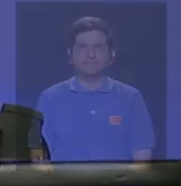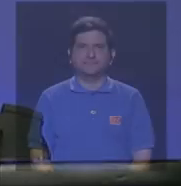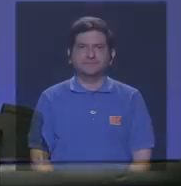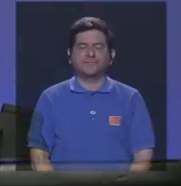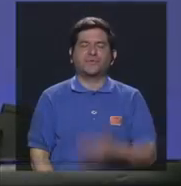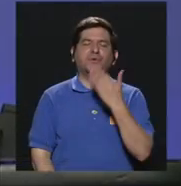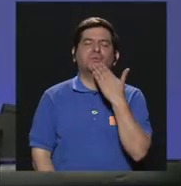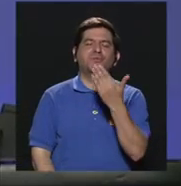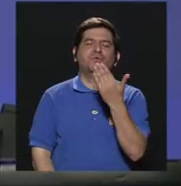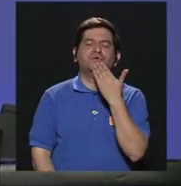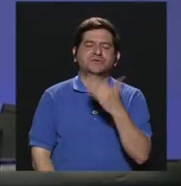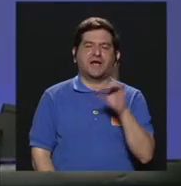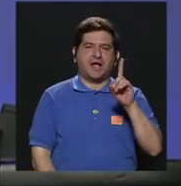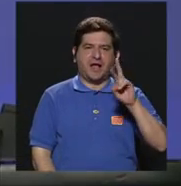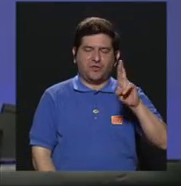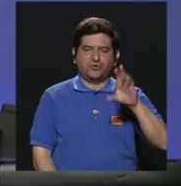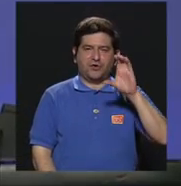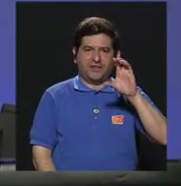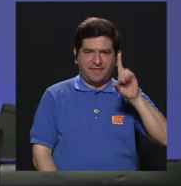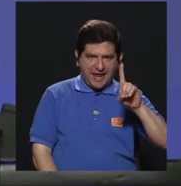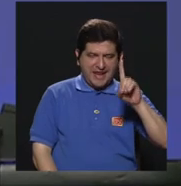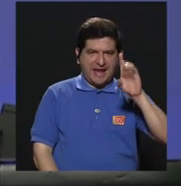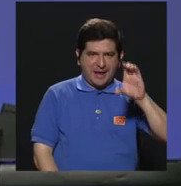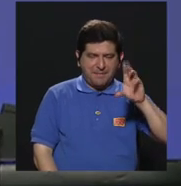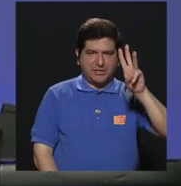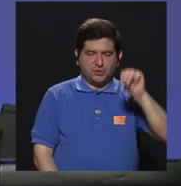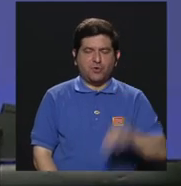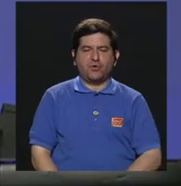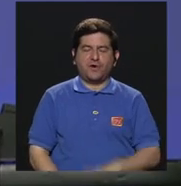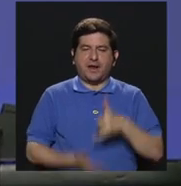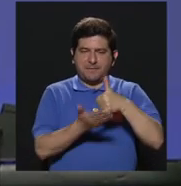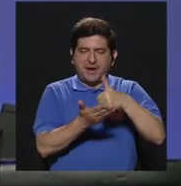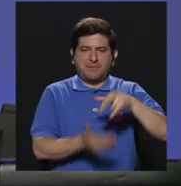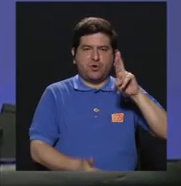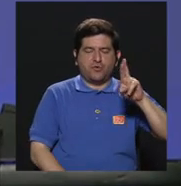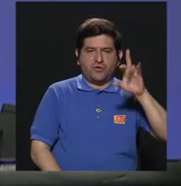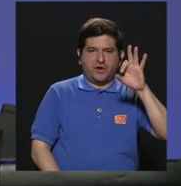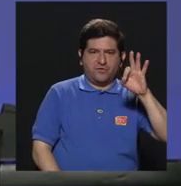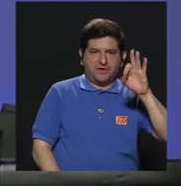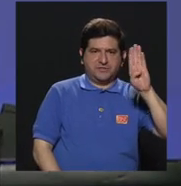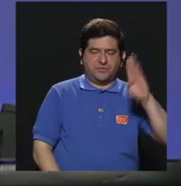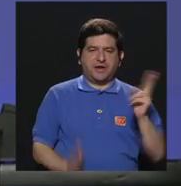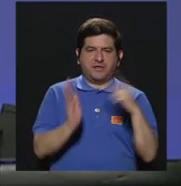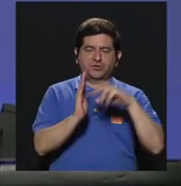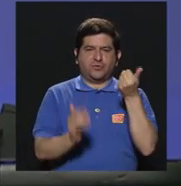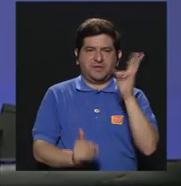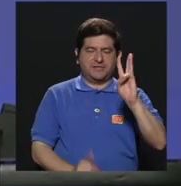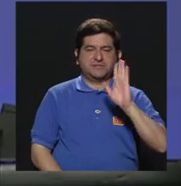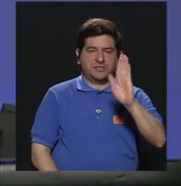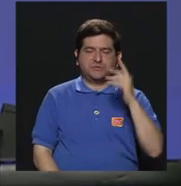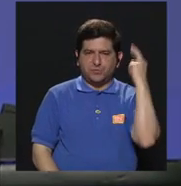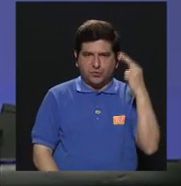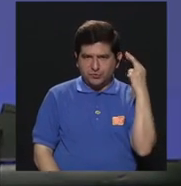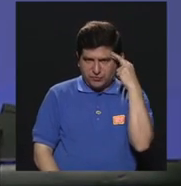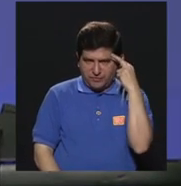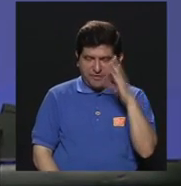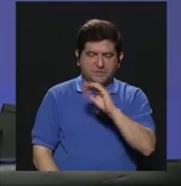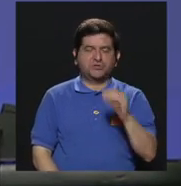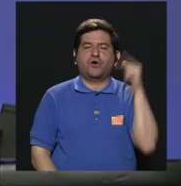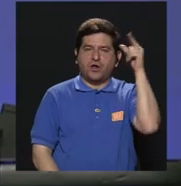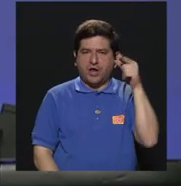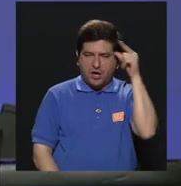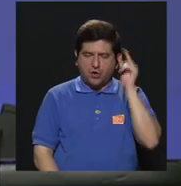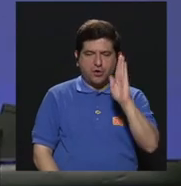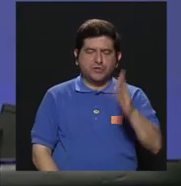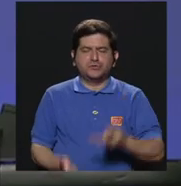El agradecimiento al doctor Daniel Camacho Monge, Premio Rodrigo Facio Brenes 2016, por sus valiosas reflexiones y, por supuesto,